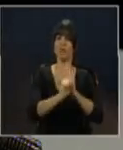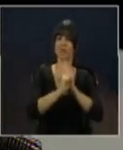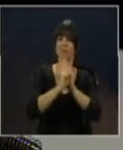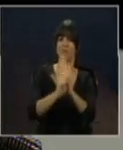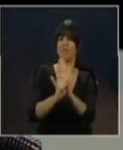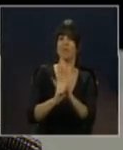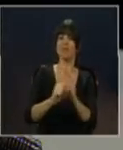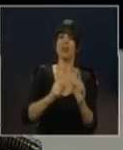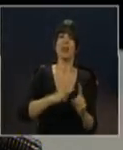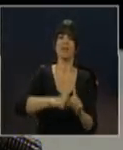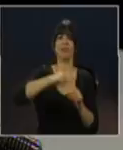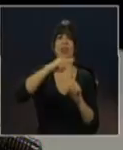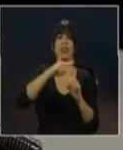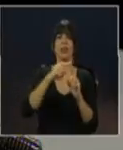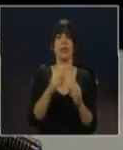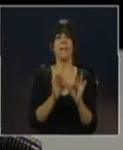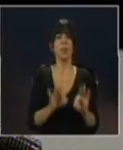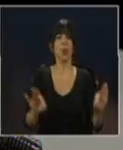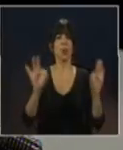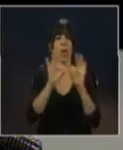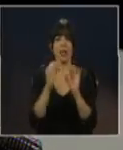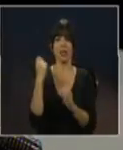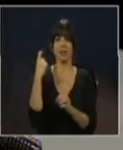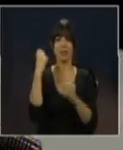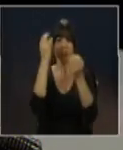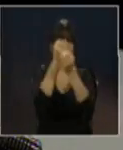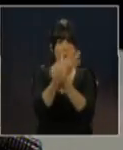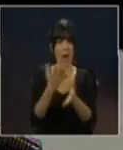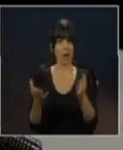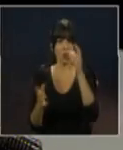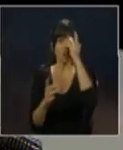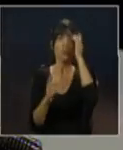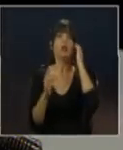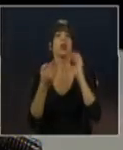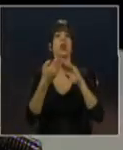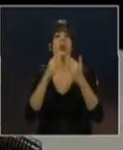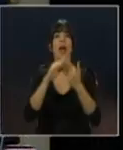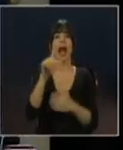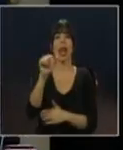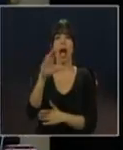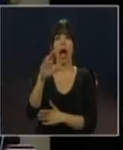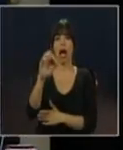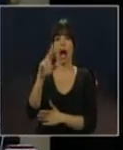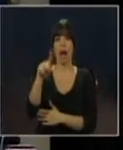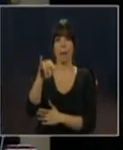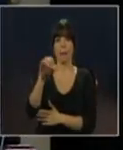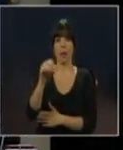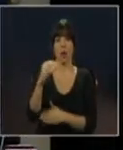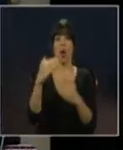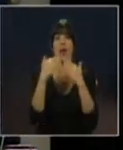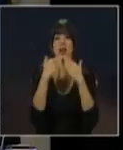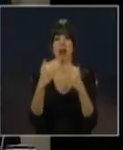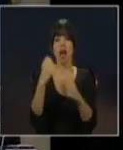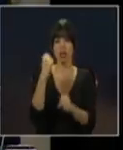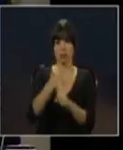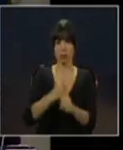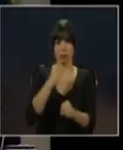y alta prioridad es el que se anunció hace pocos días en la Ciudadela La Carpio. Gracias al